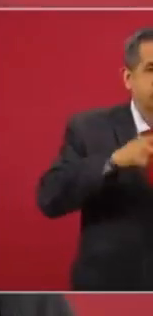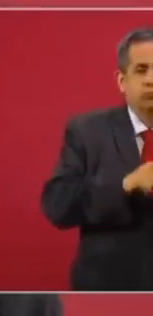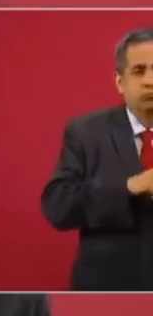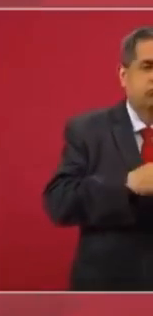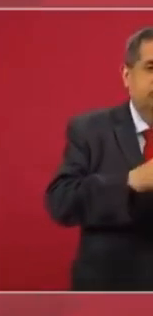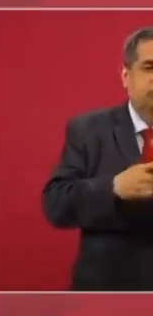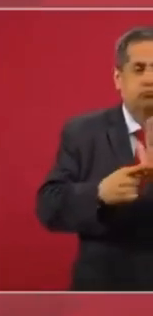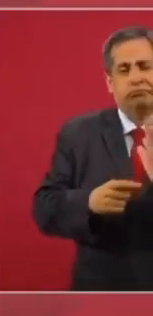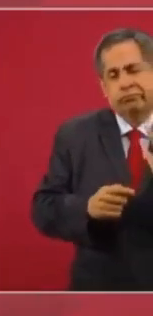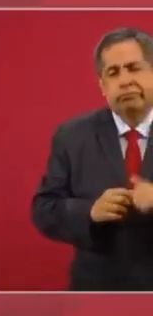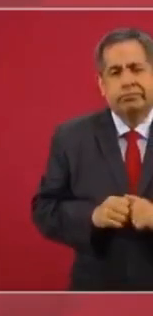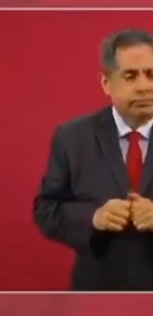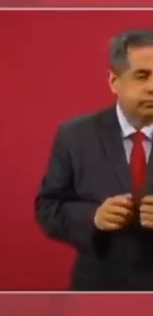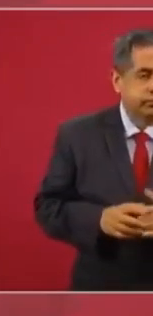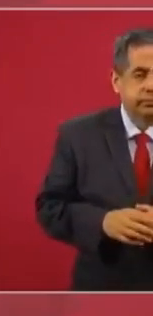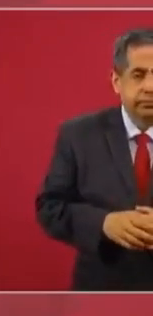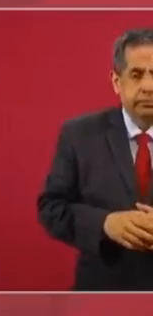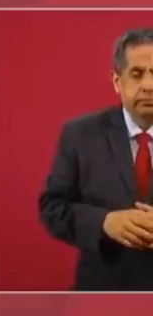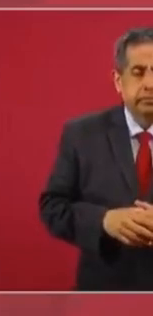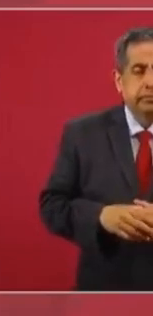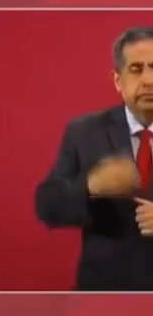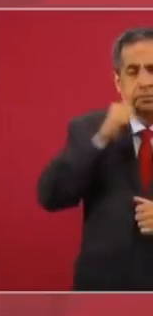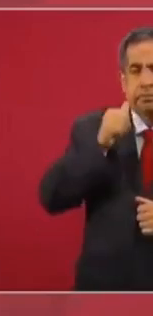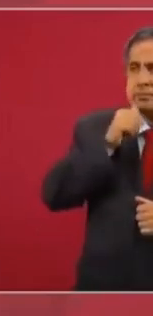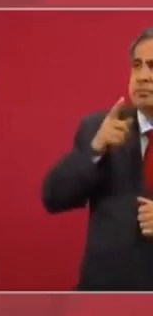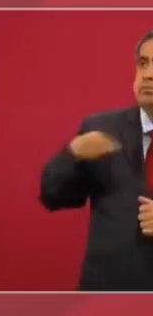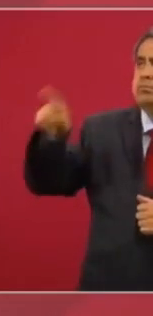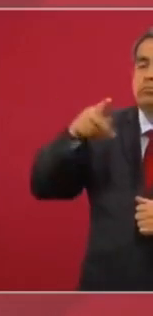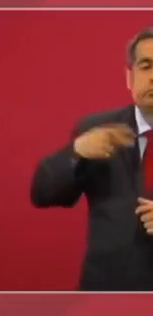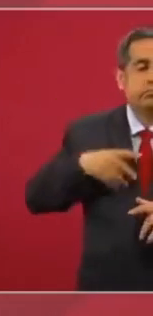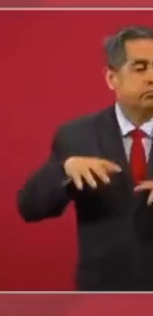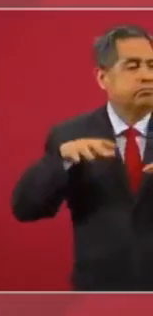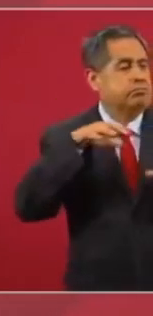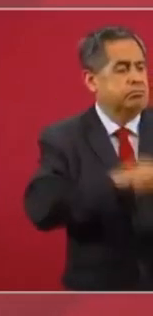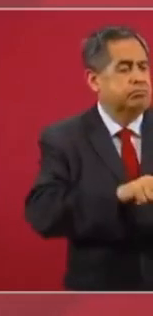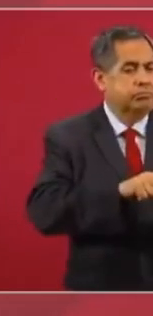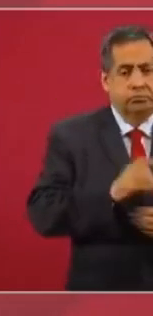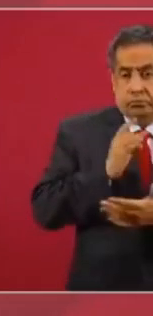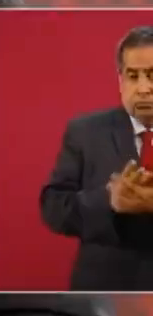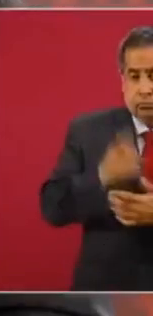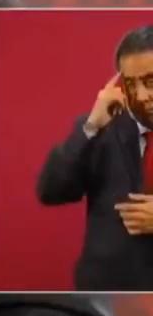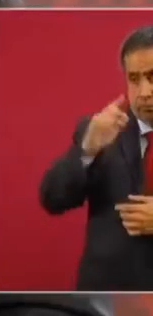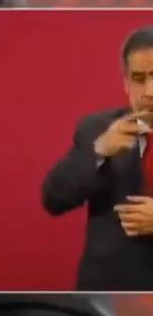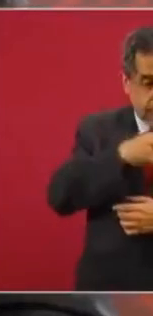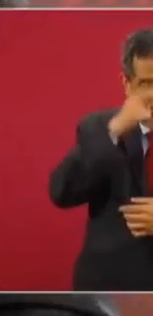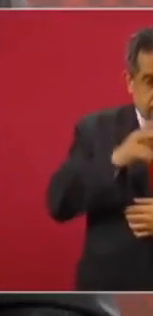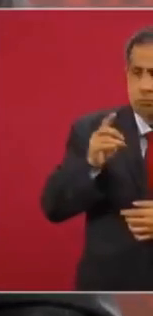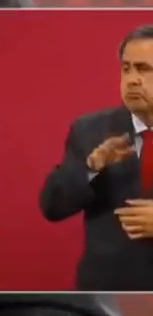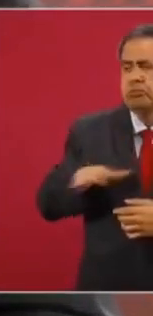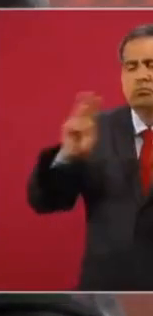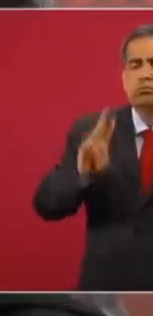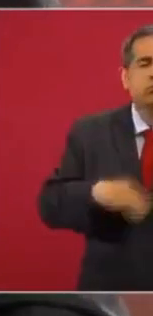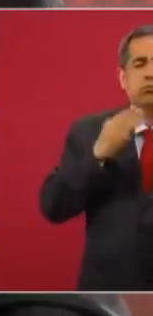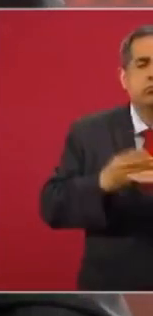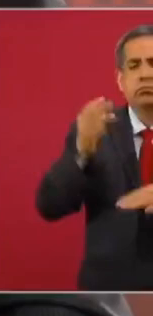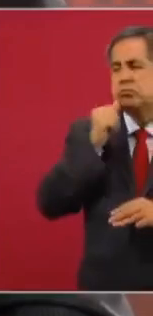porque siempre los que colonizan, esto no es solo para el caso de México, sino en el